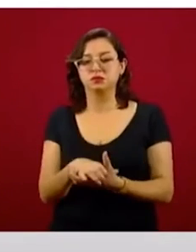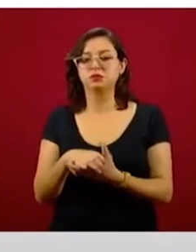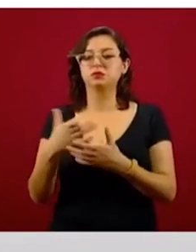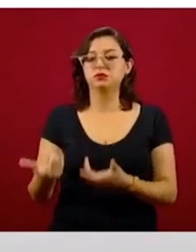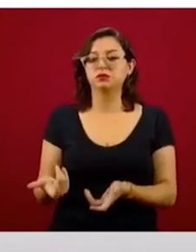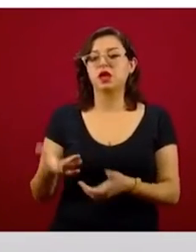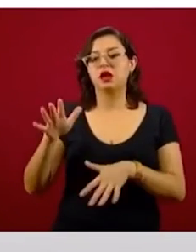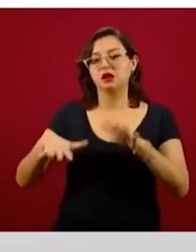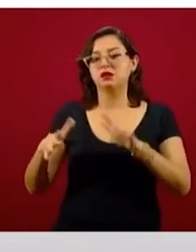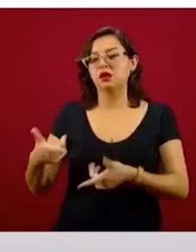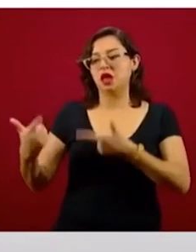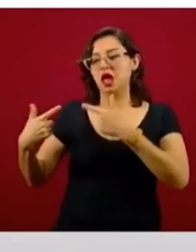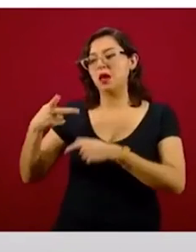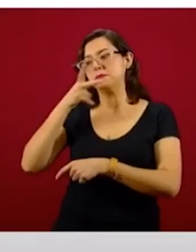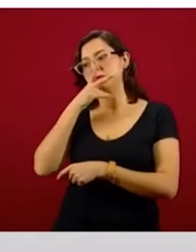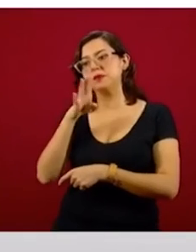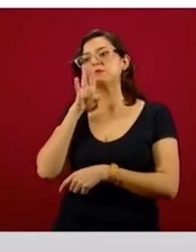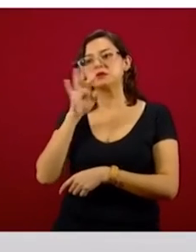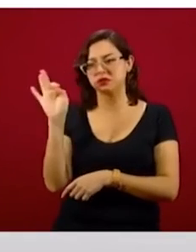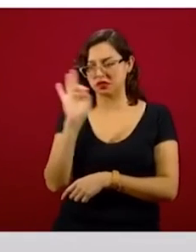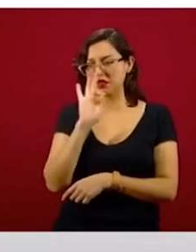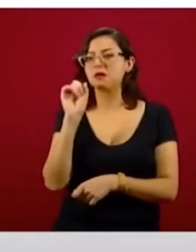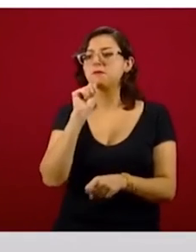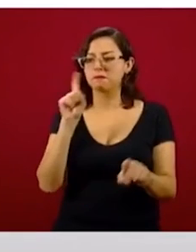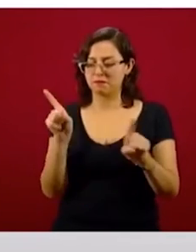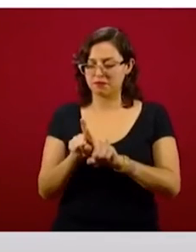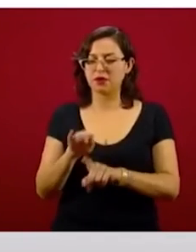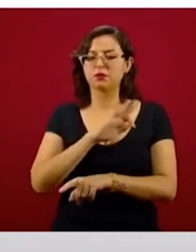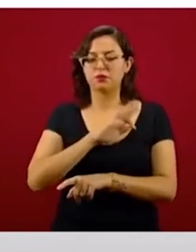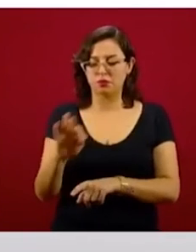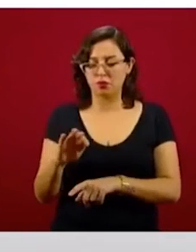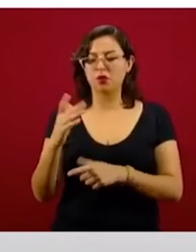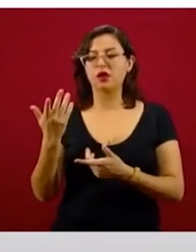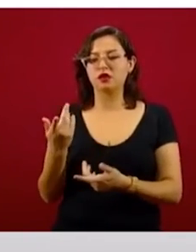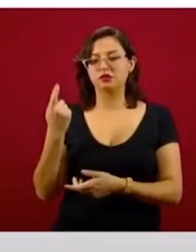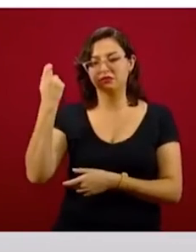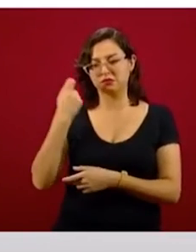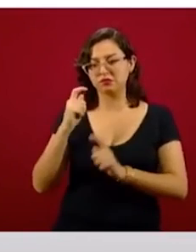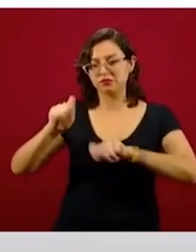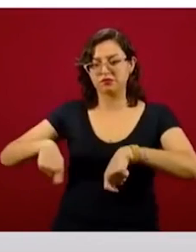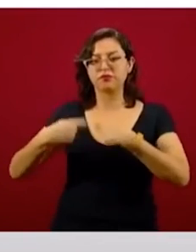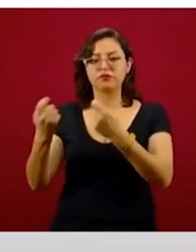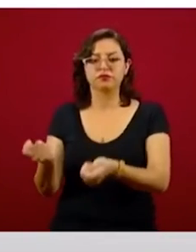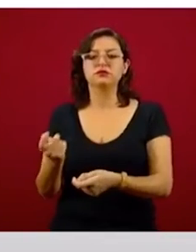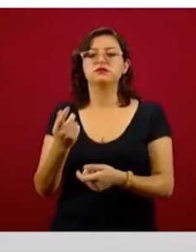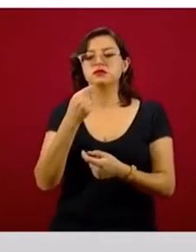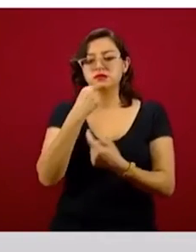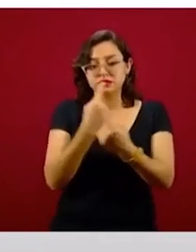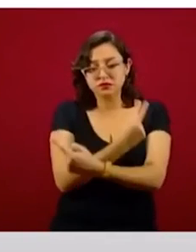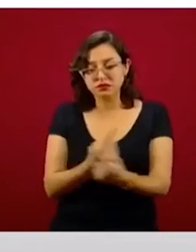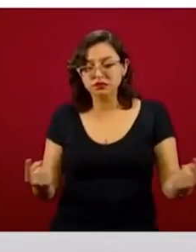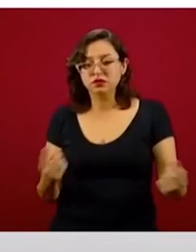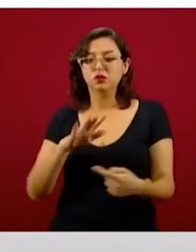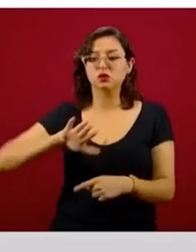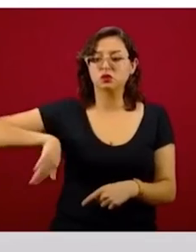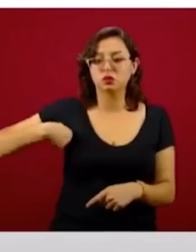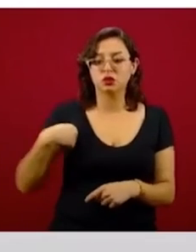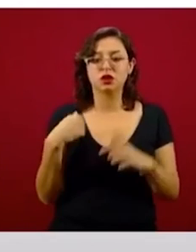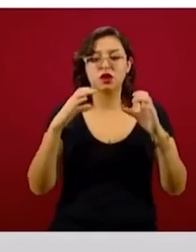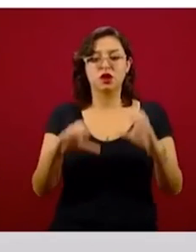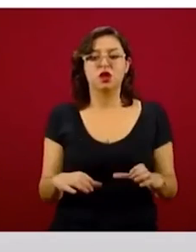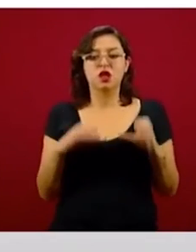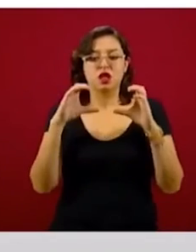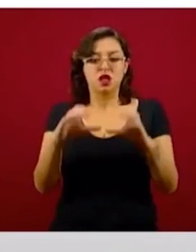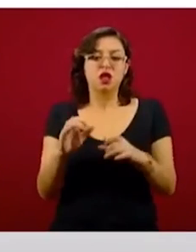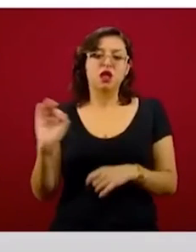algunos supuestos. Le prevé el cuidado a sus hijos en guarderías y permite al trabajador también, en caso de